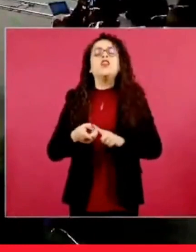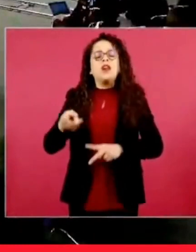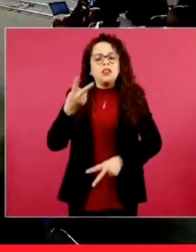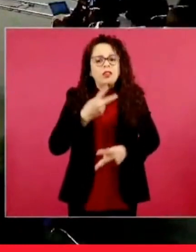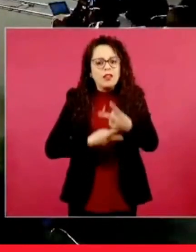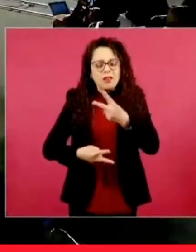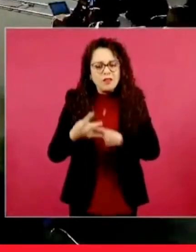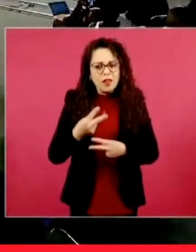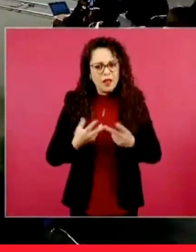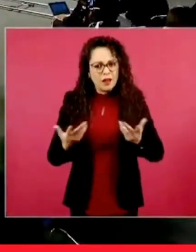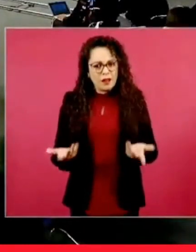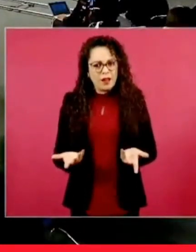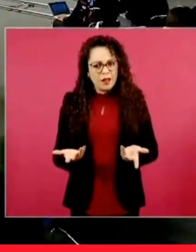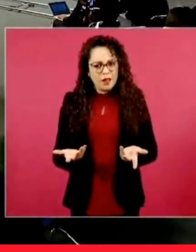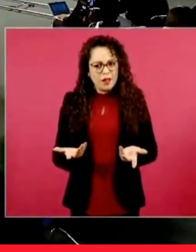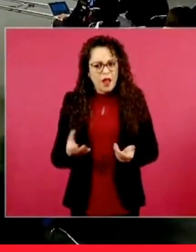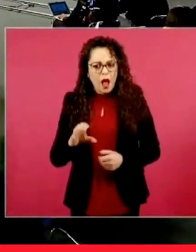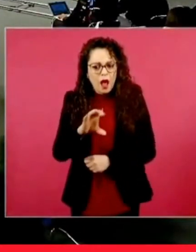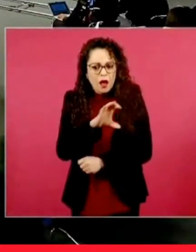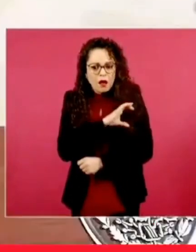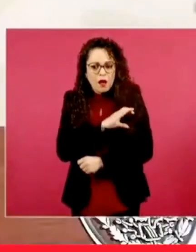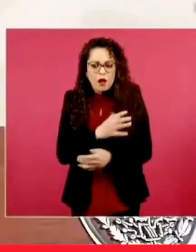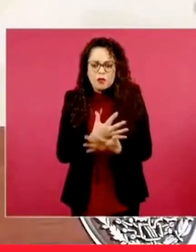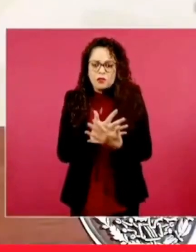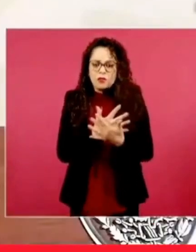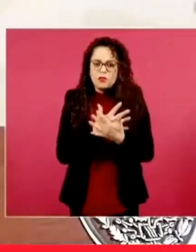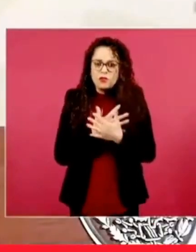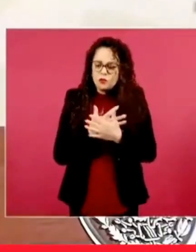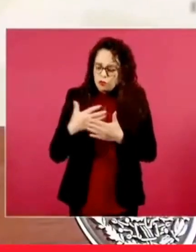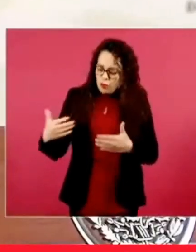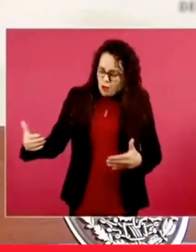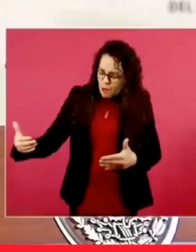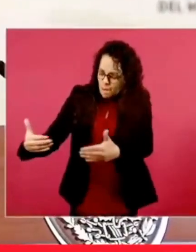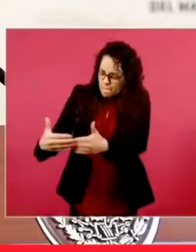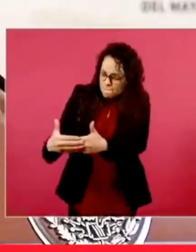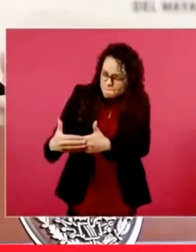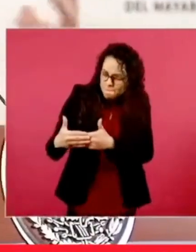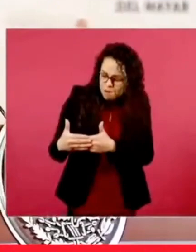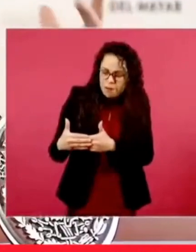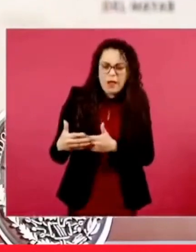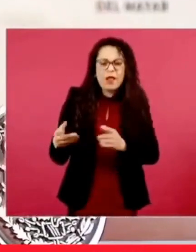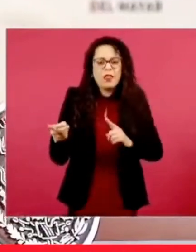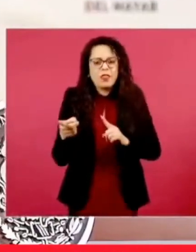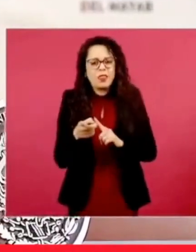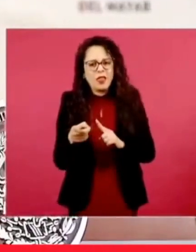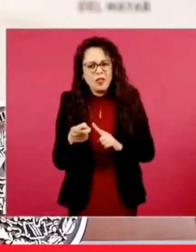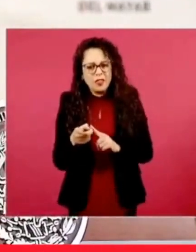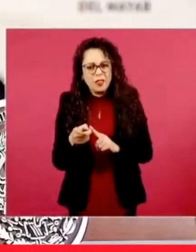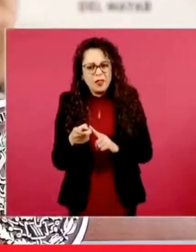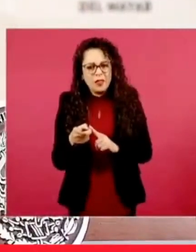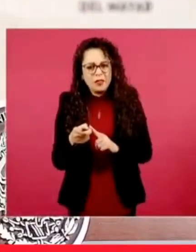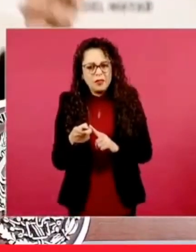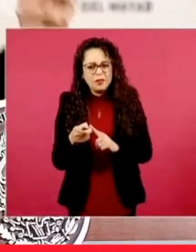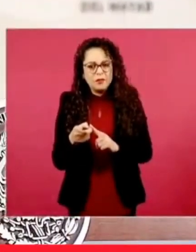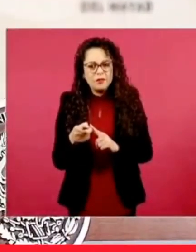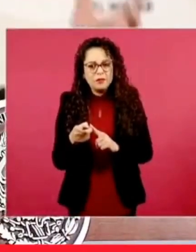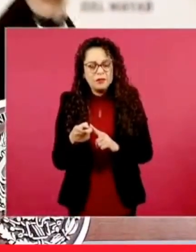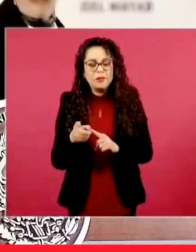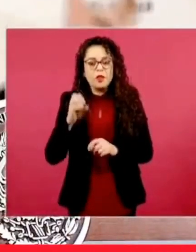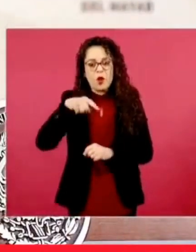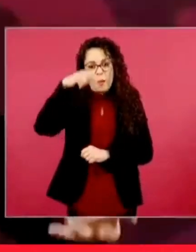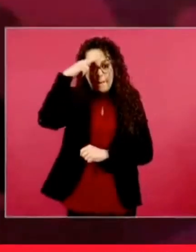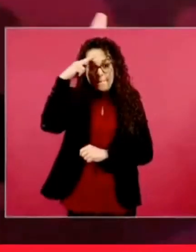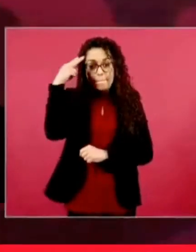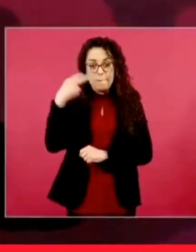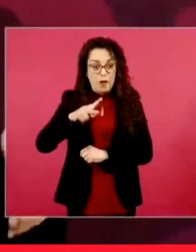El apapacho. ¿De dónde viene la mayor riqueza de México, que es la honestidad